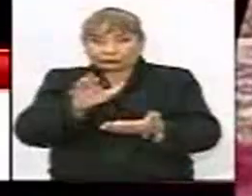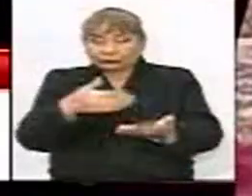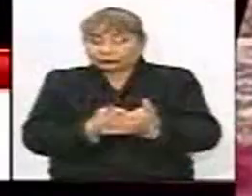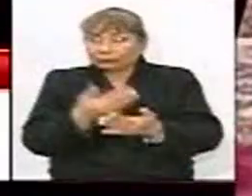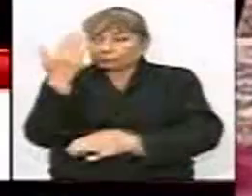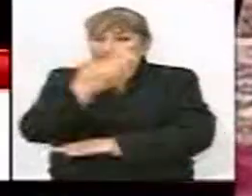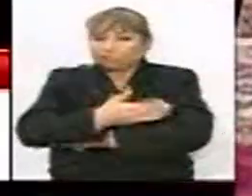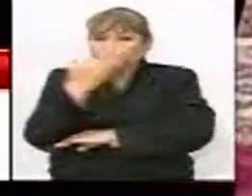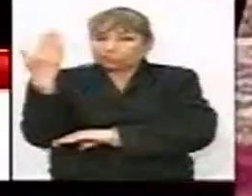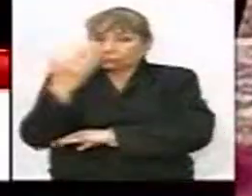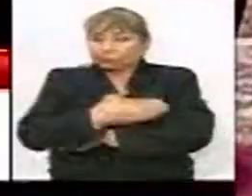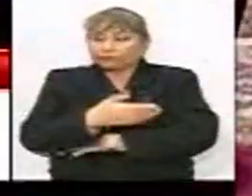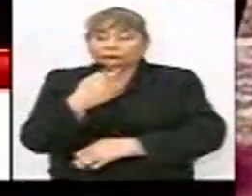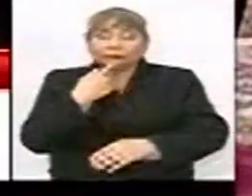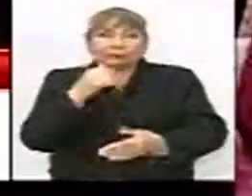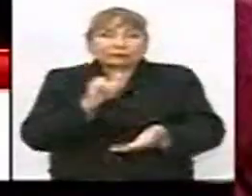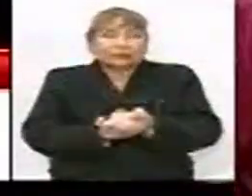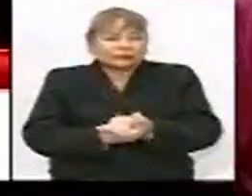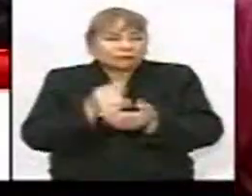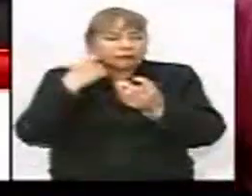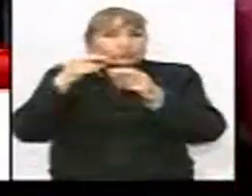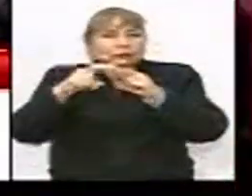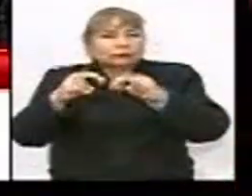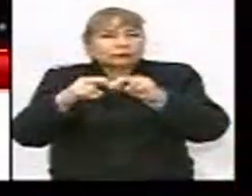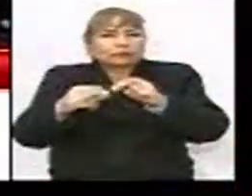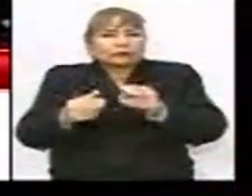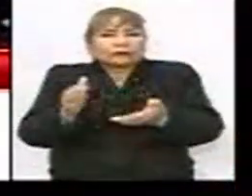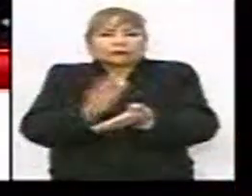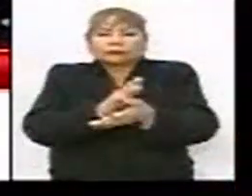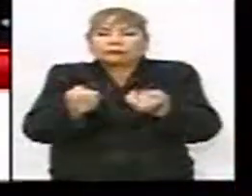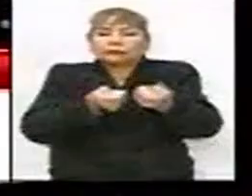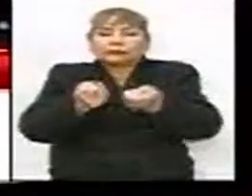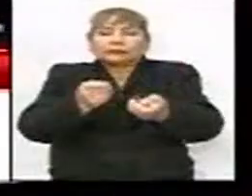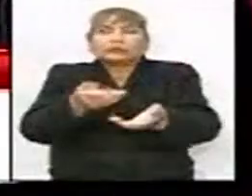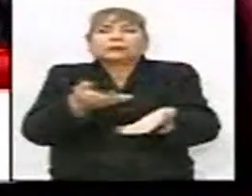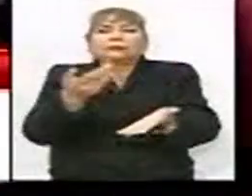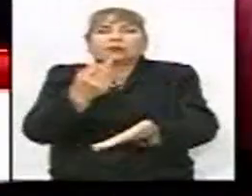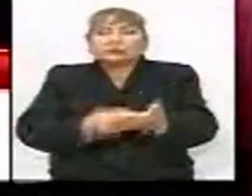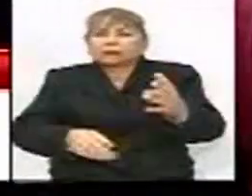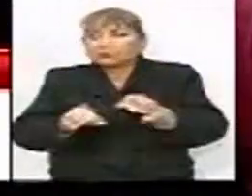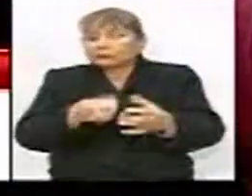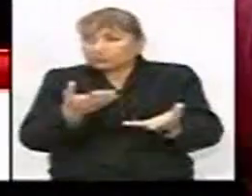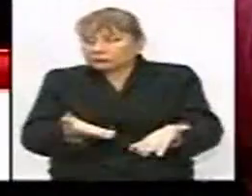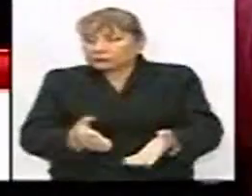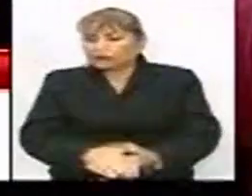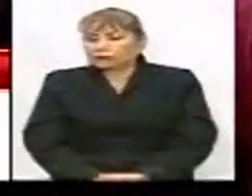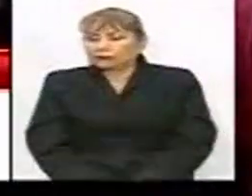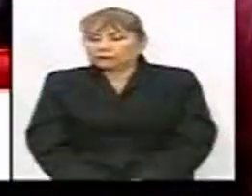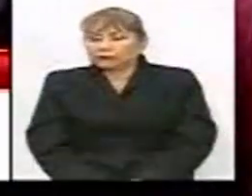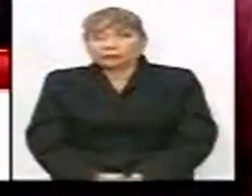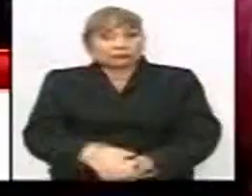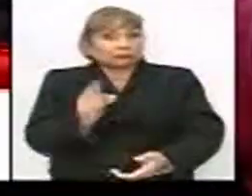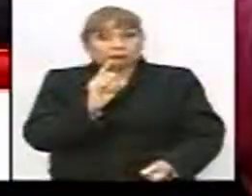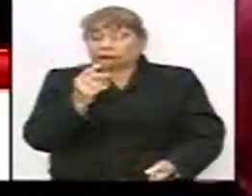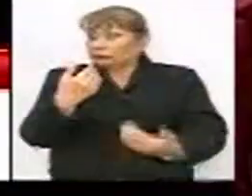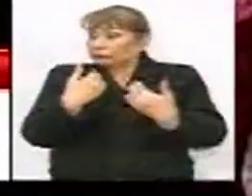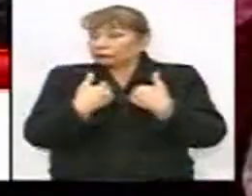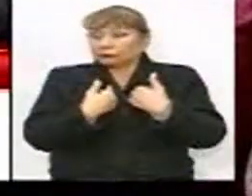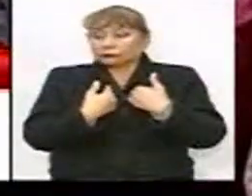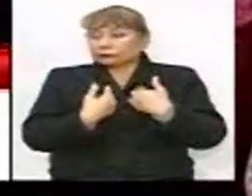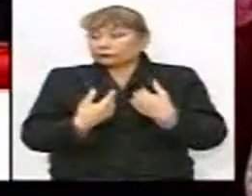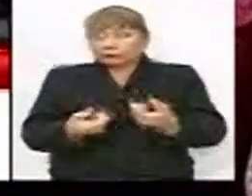los peajes, hay que investigar las administraciones que han generado estos peajes. O sea, si no se tienen